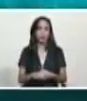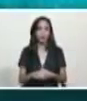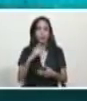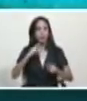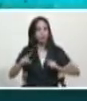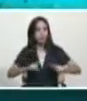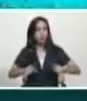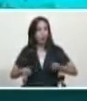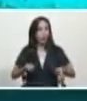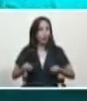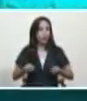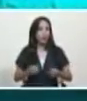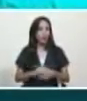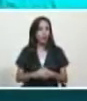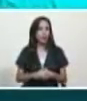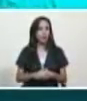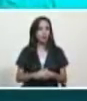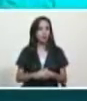coordinada,